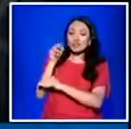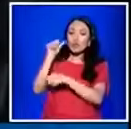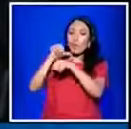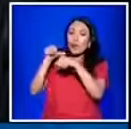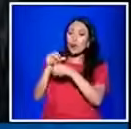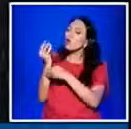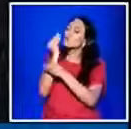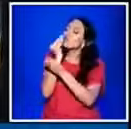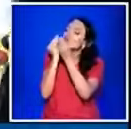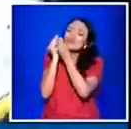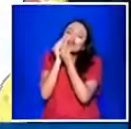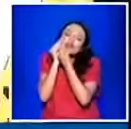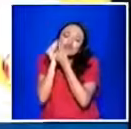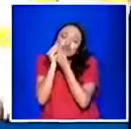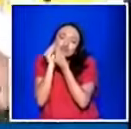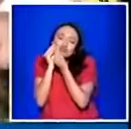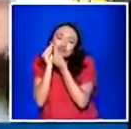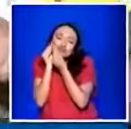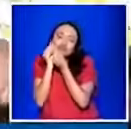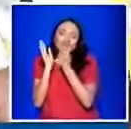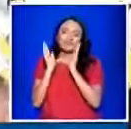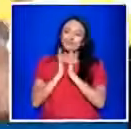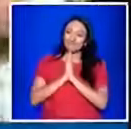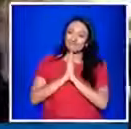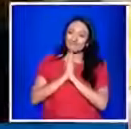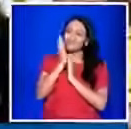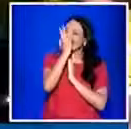está, con el tataranieto. Qué lindo.